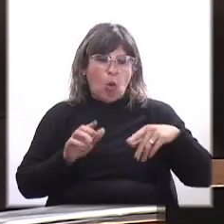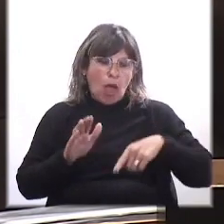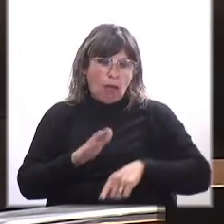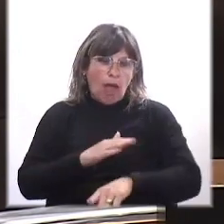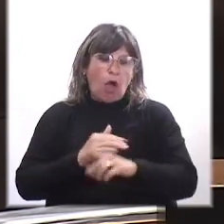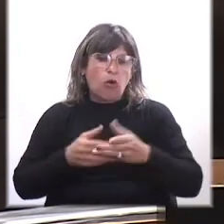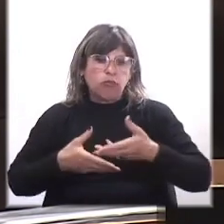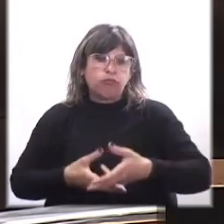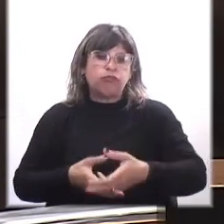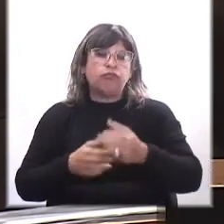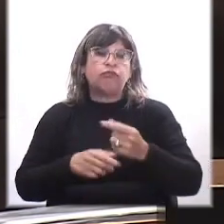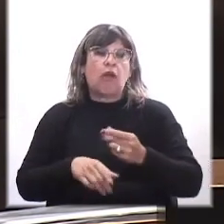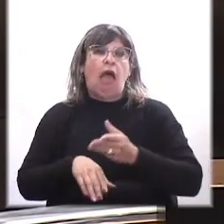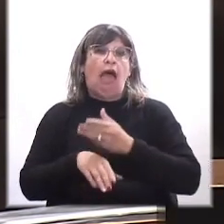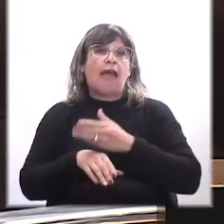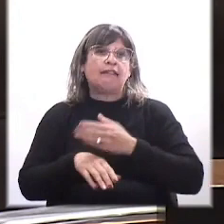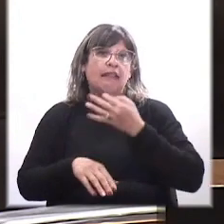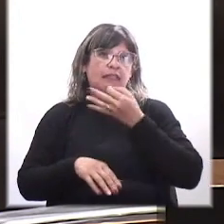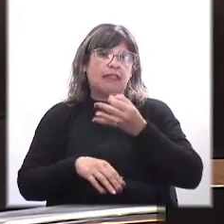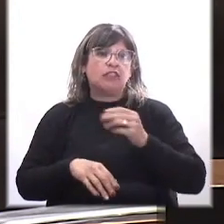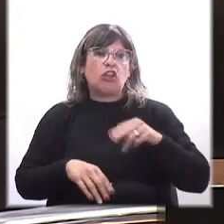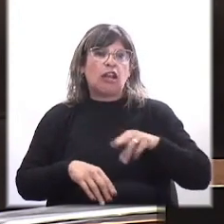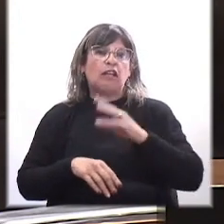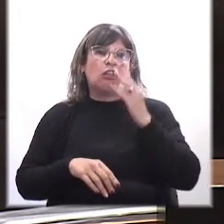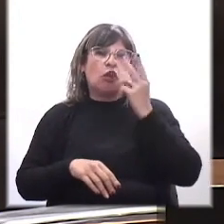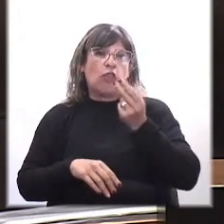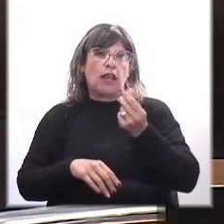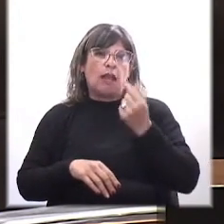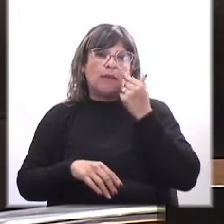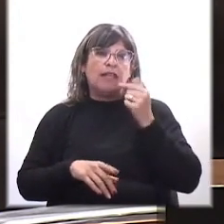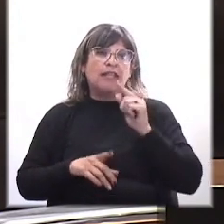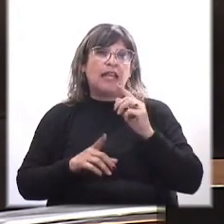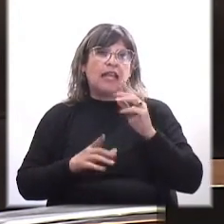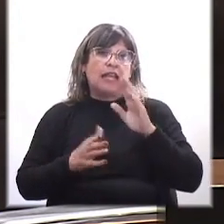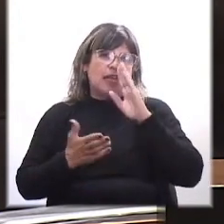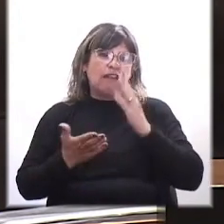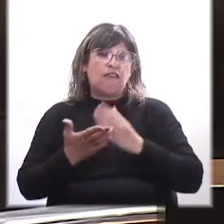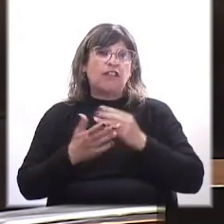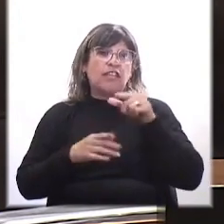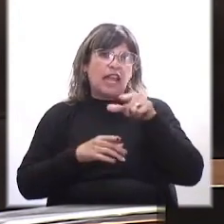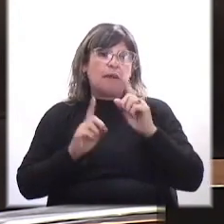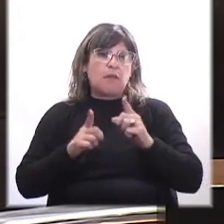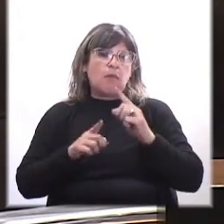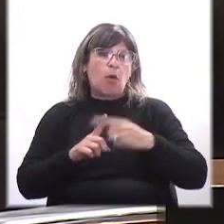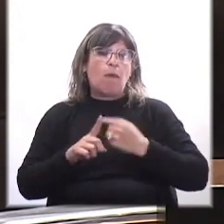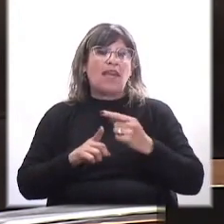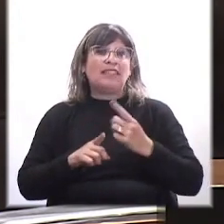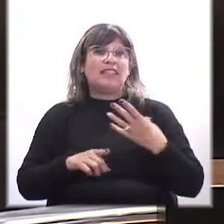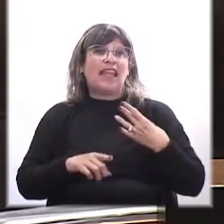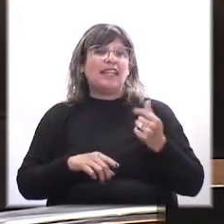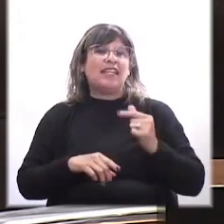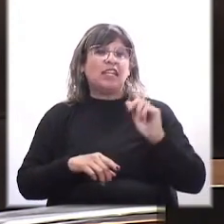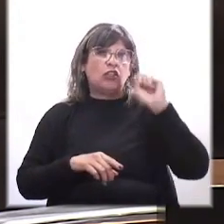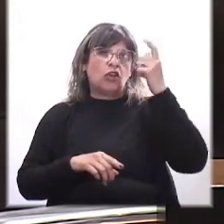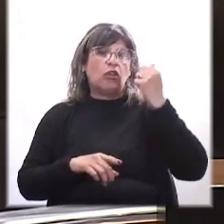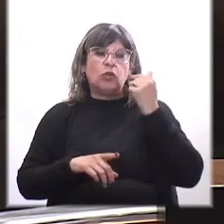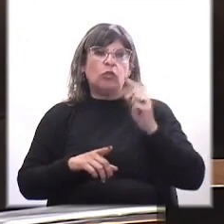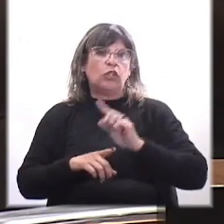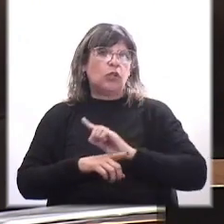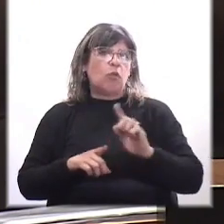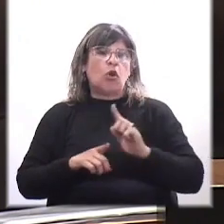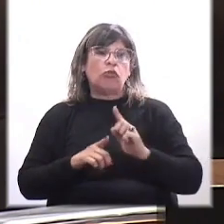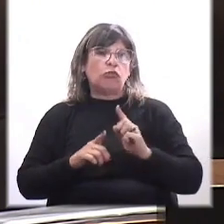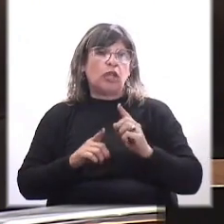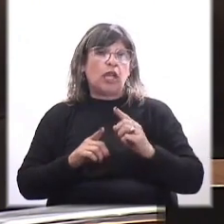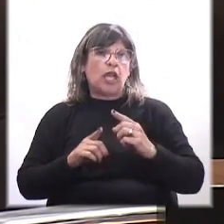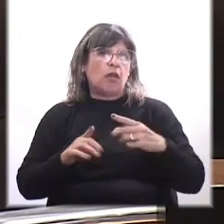Plata, anteriormente mencionado. Y finalmente, en ese mismo mes, el directorio de UTE deja sin efecto la licitación